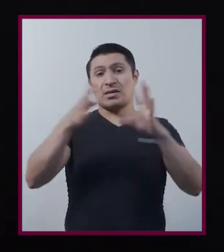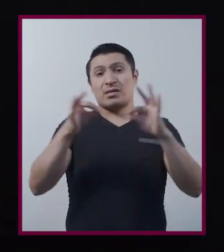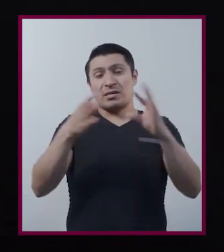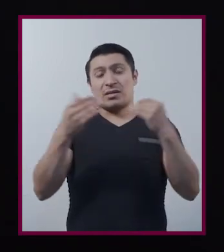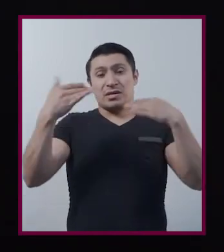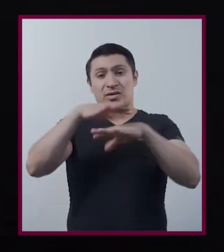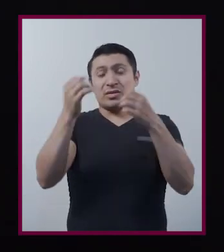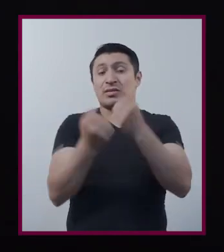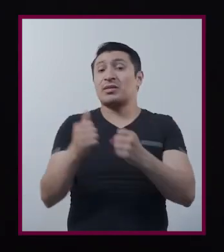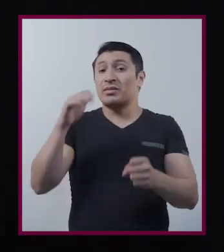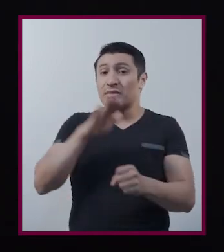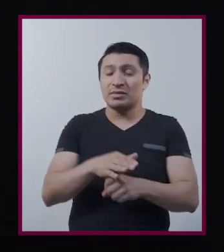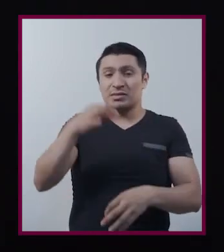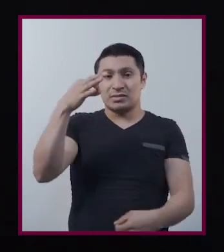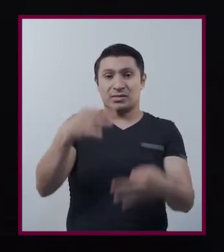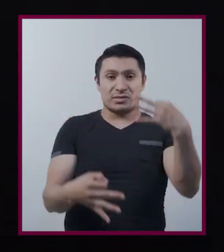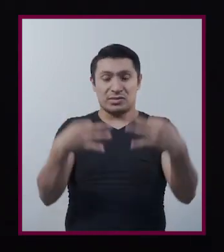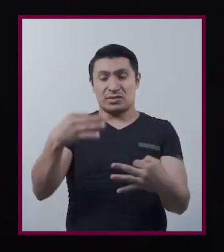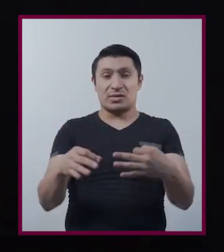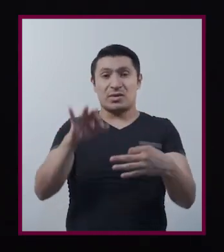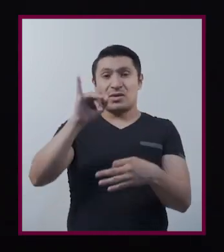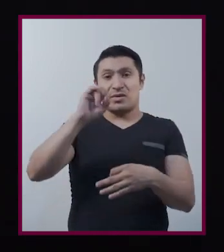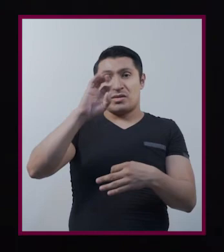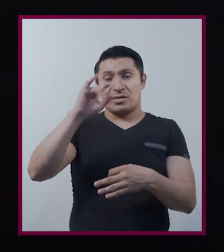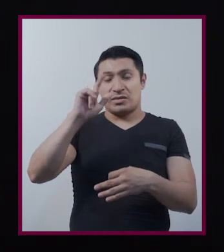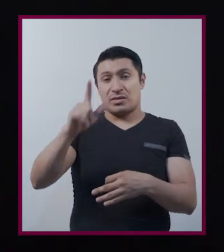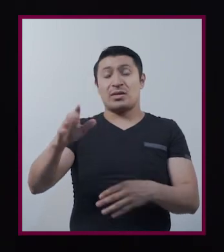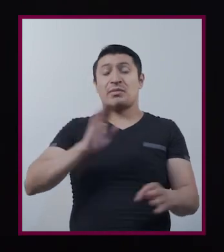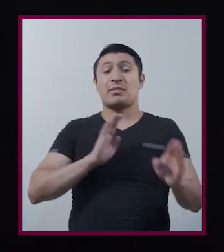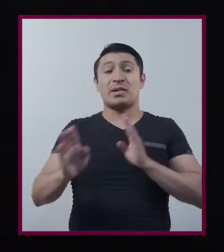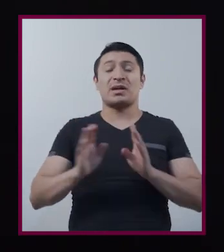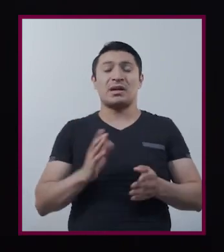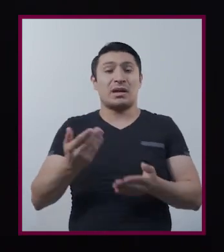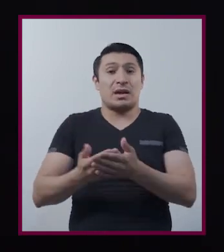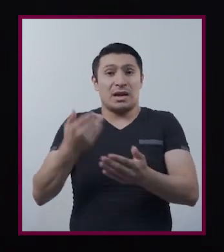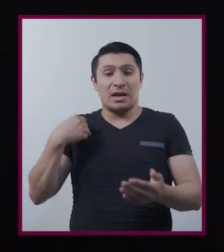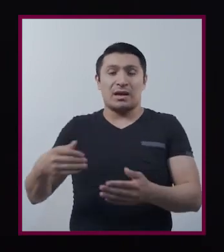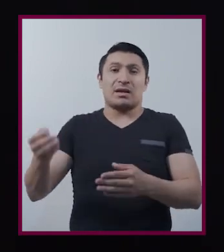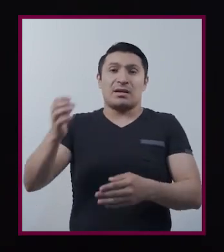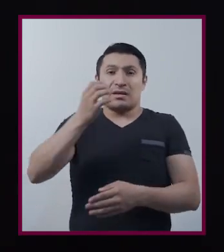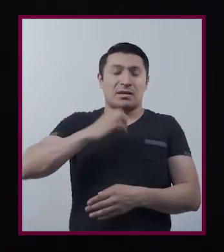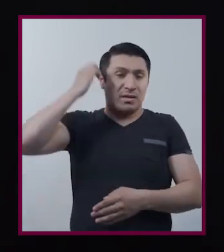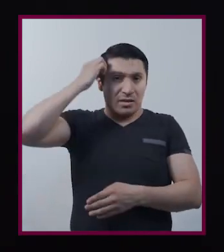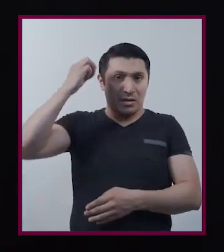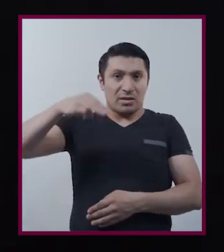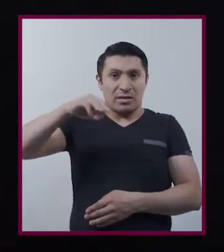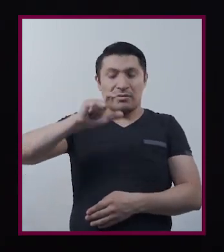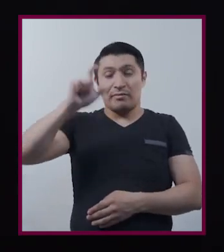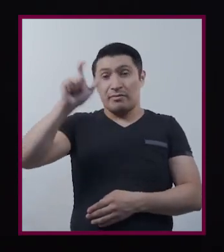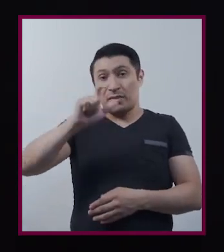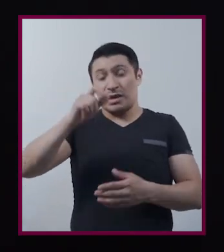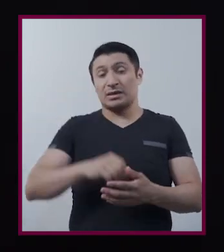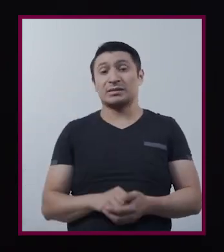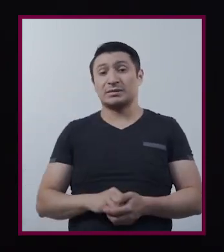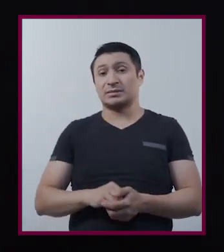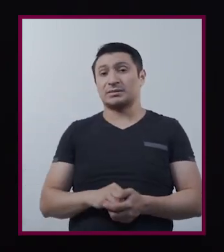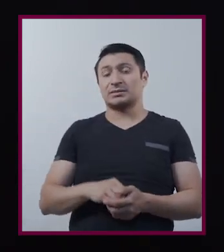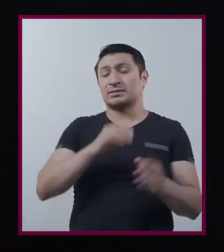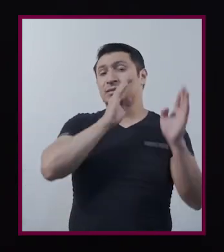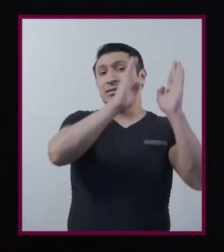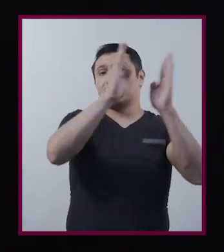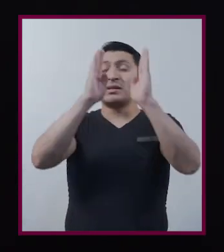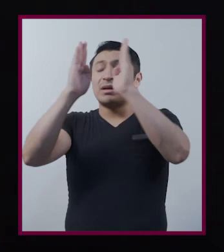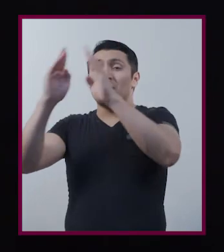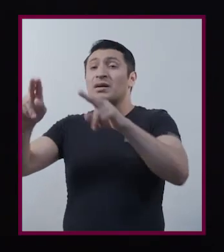que dan cuenta de los actos administrativos, jurídicos, fiscales y militares que fueron tratados por el emperador Maximiliano de